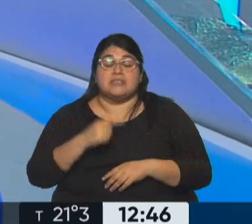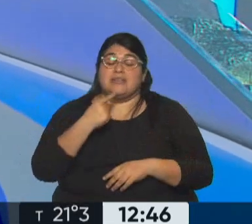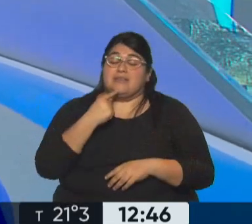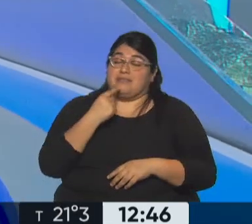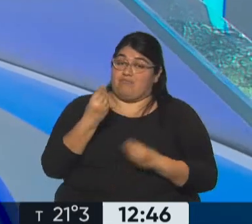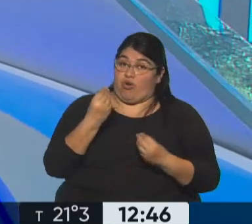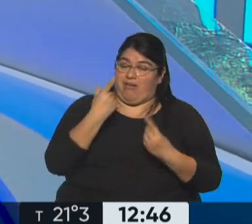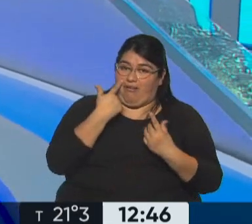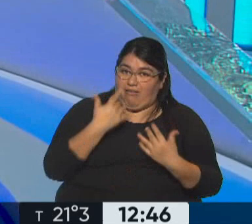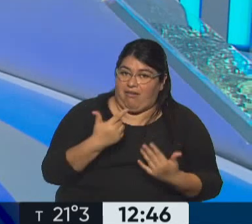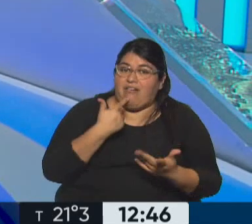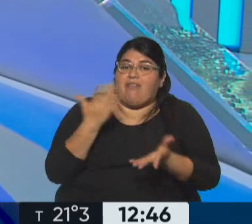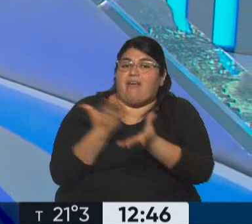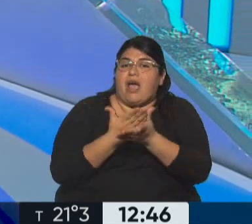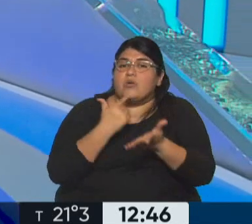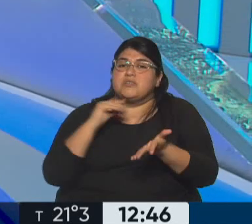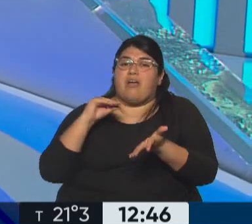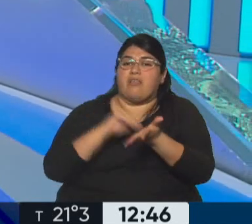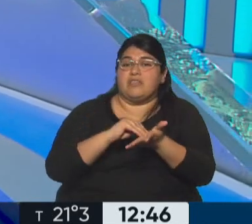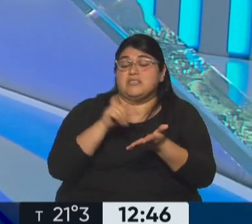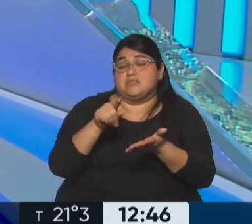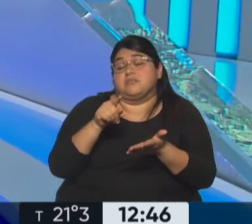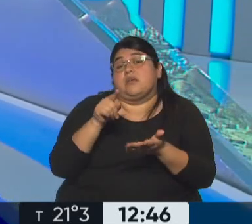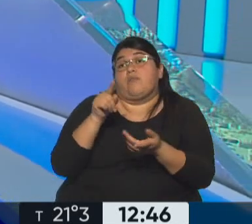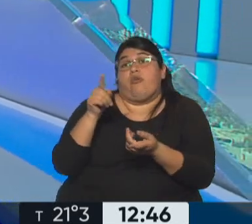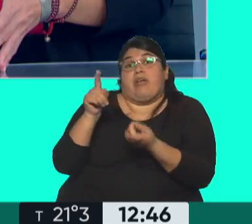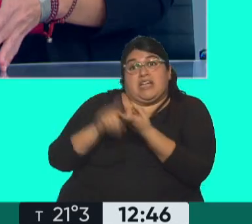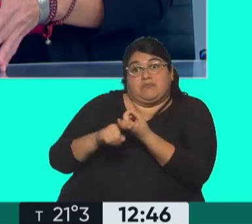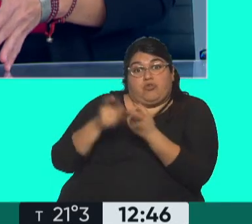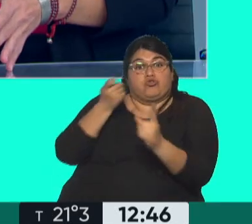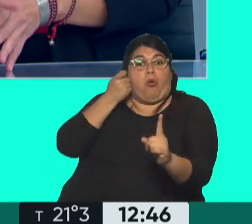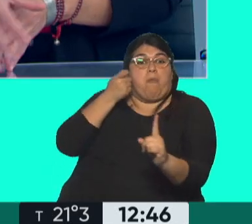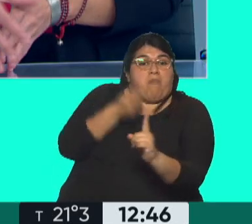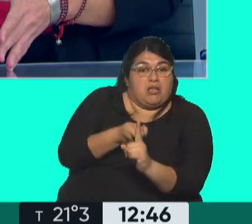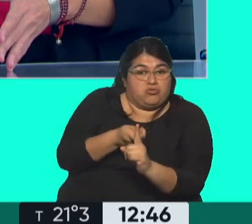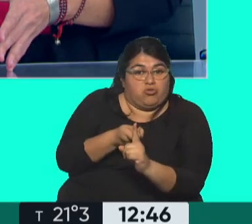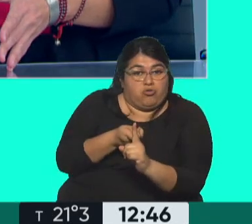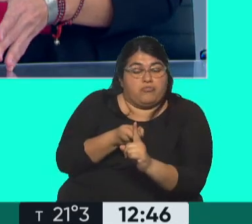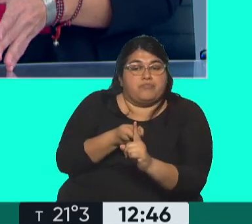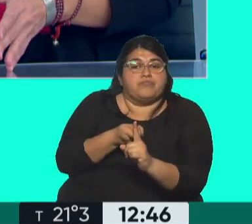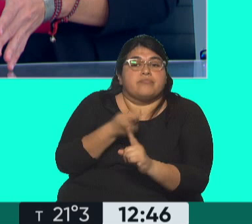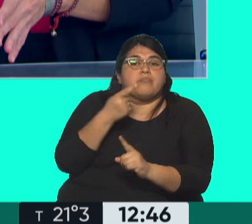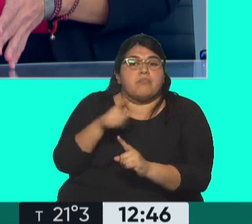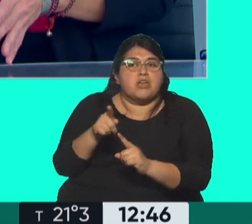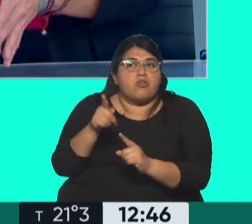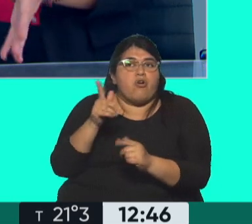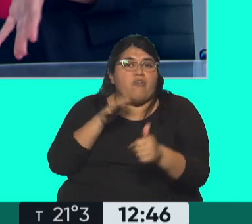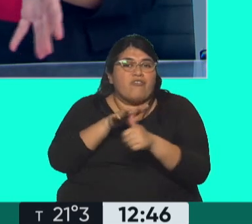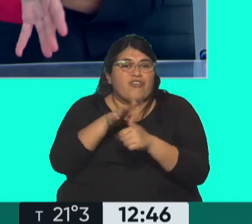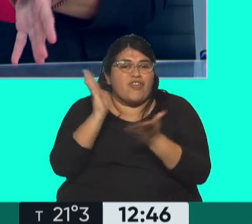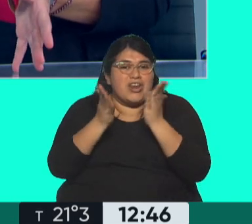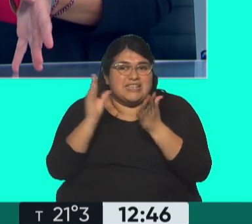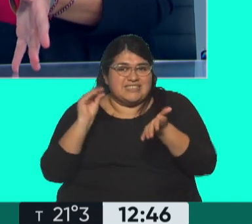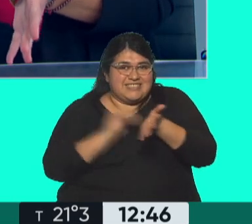a su agresor con conocimiento, digamos, porque quiso hacerlo, pero tuvo en cuenta la violencia de género. Ahora,